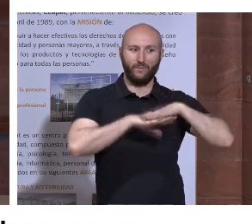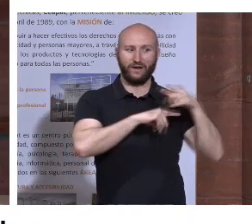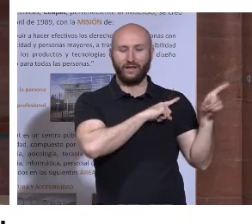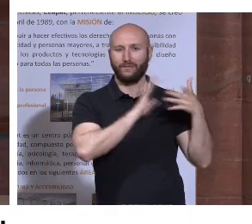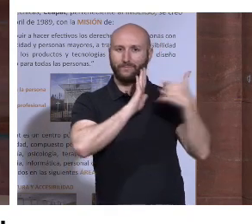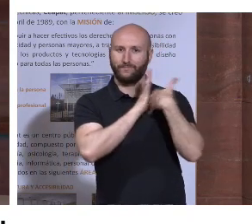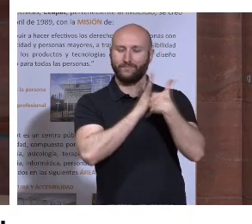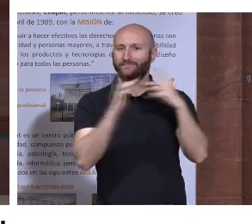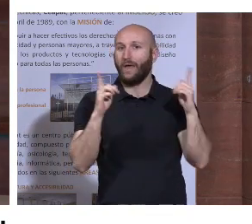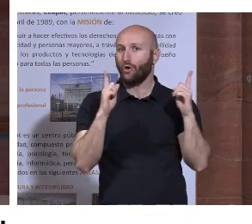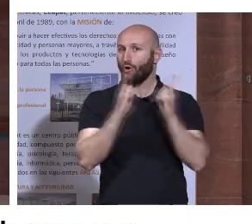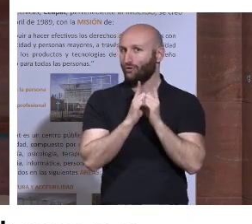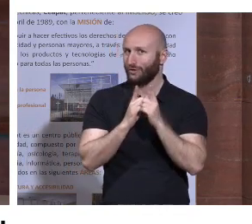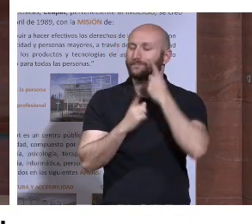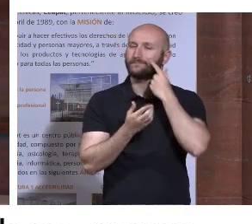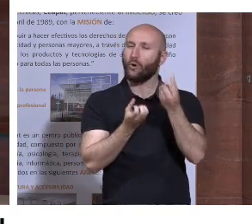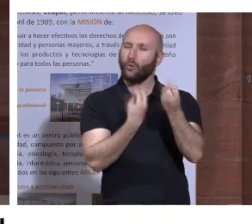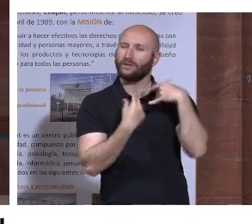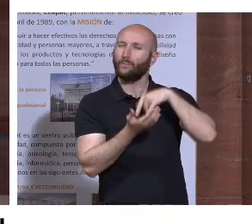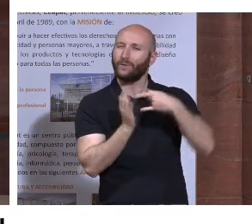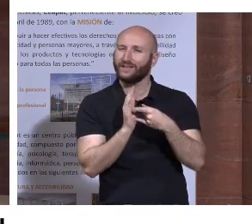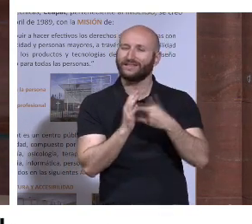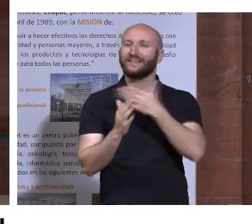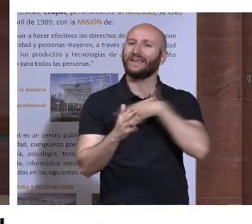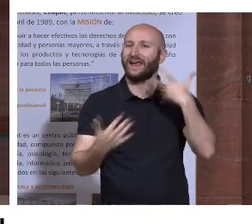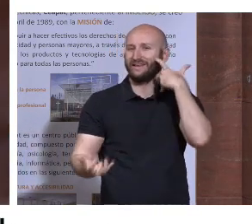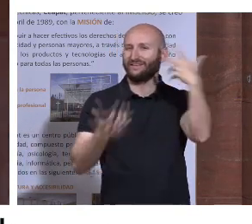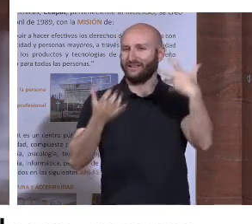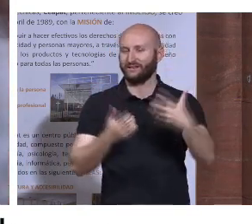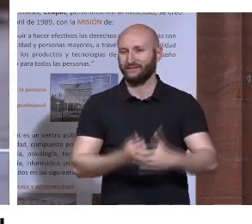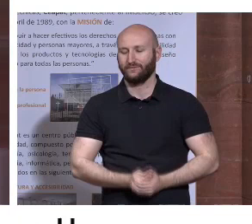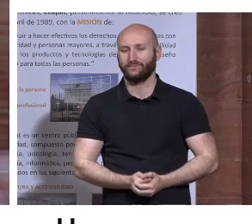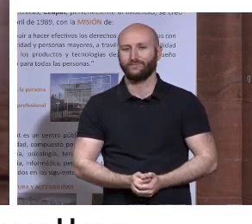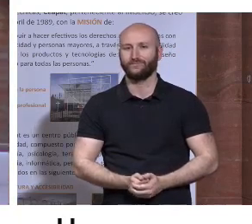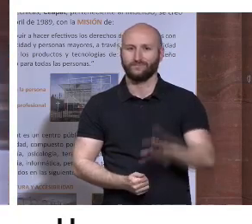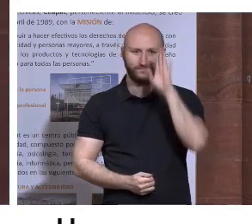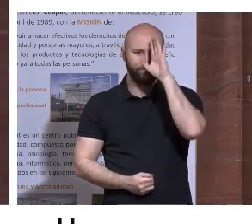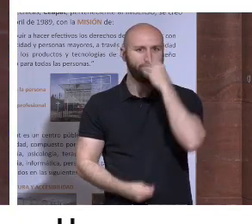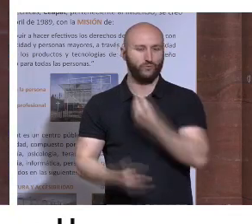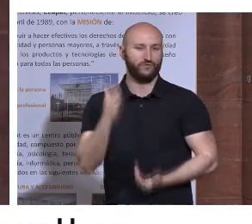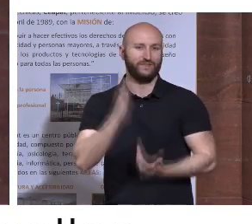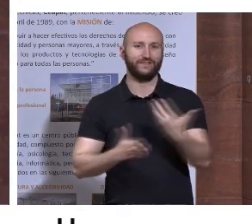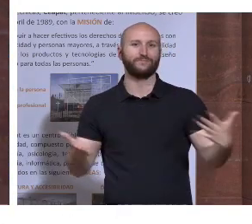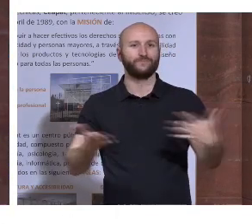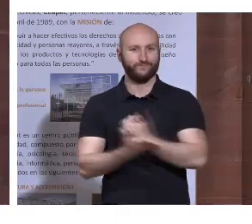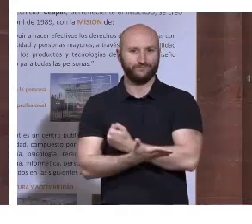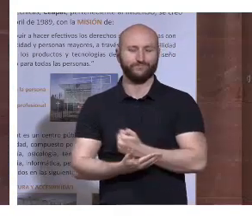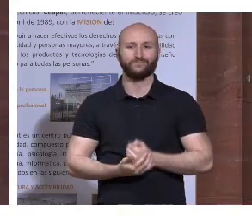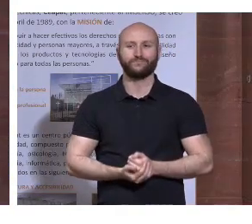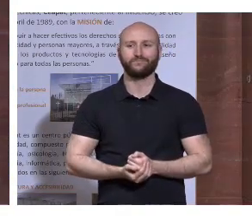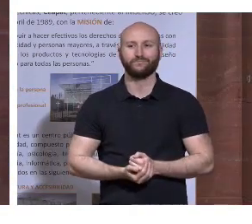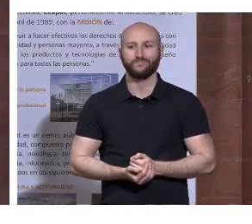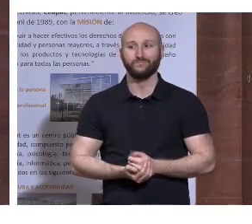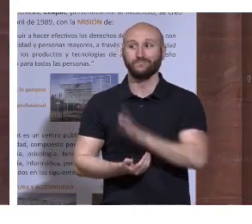brevemente nos cuentes aquellos proyectos que tú quieras resaltar. Hola, buenos días a todos. Bueno, cuando tú